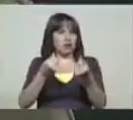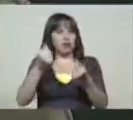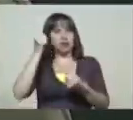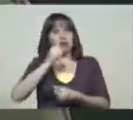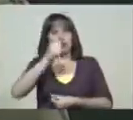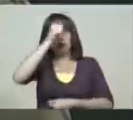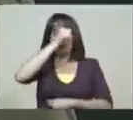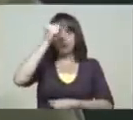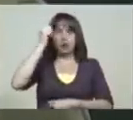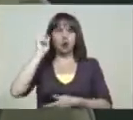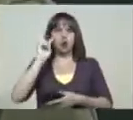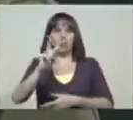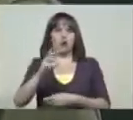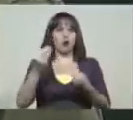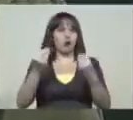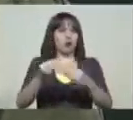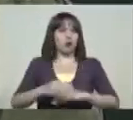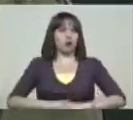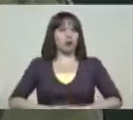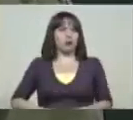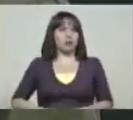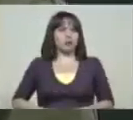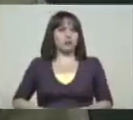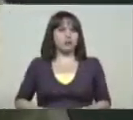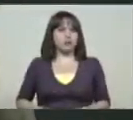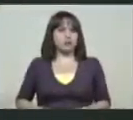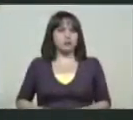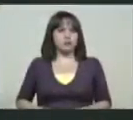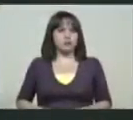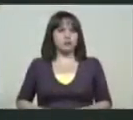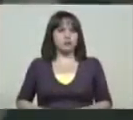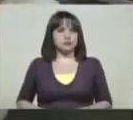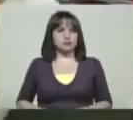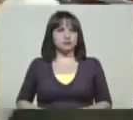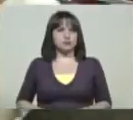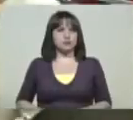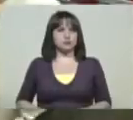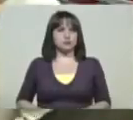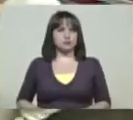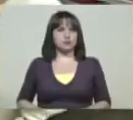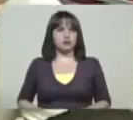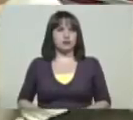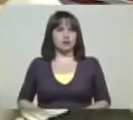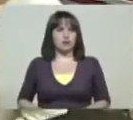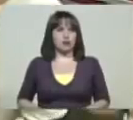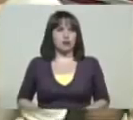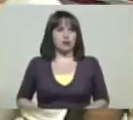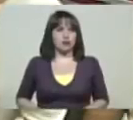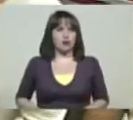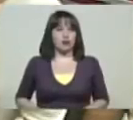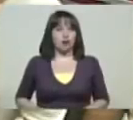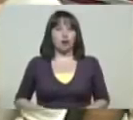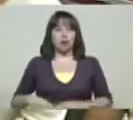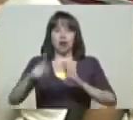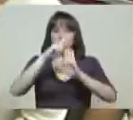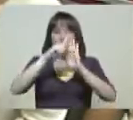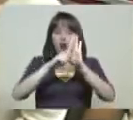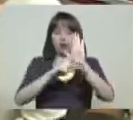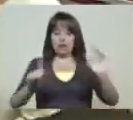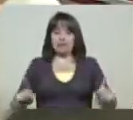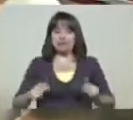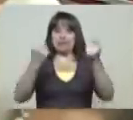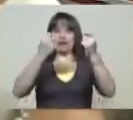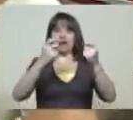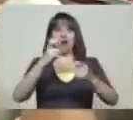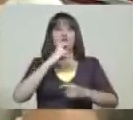Tarek? Y eso configuró oro puro para el programa económico de recuperación, oro